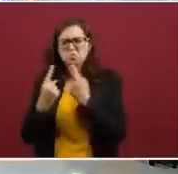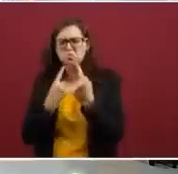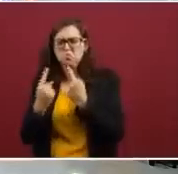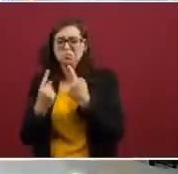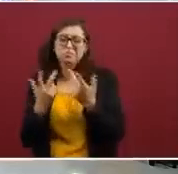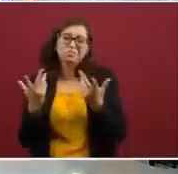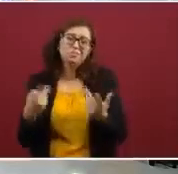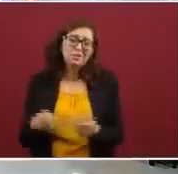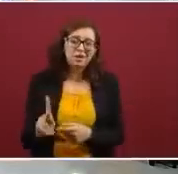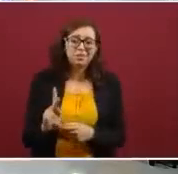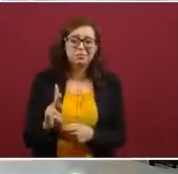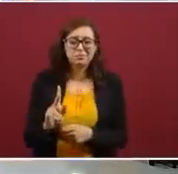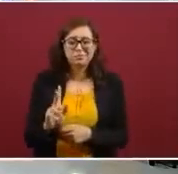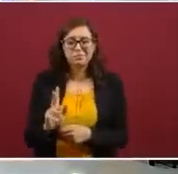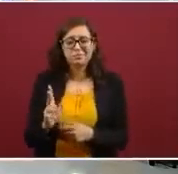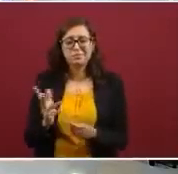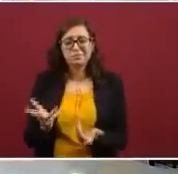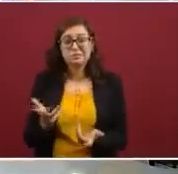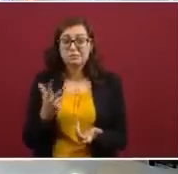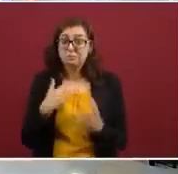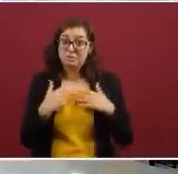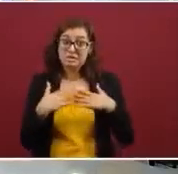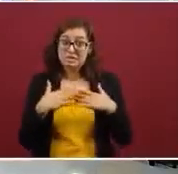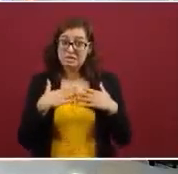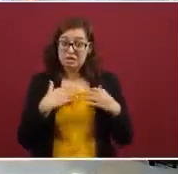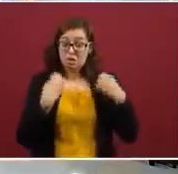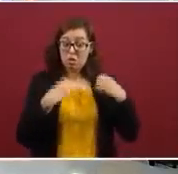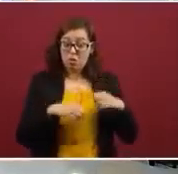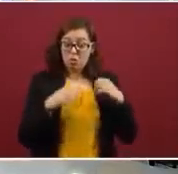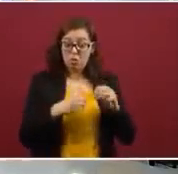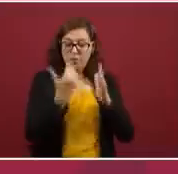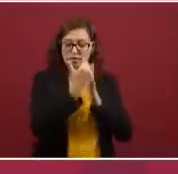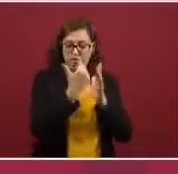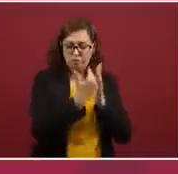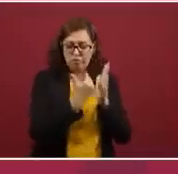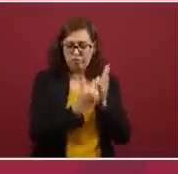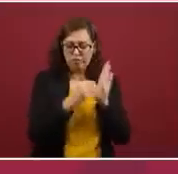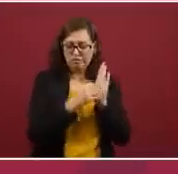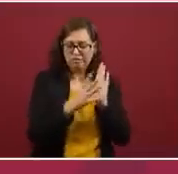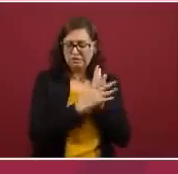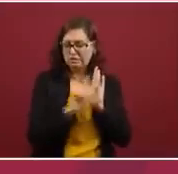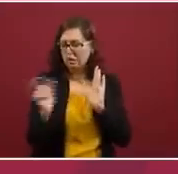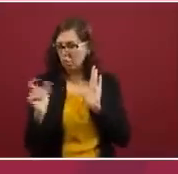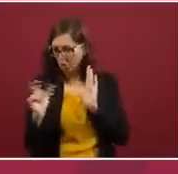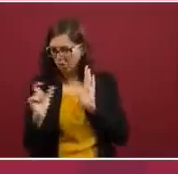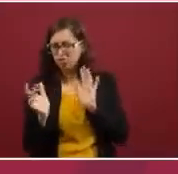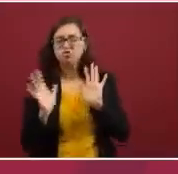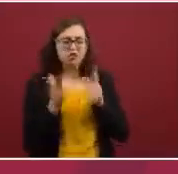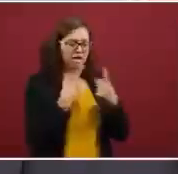de que vea lo de mi agenda, ya lo estoy haciendo con